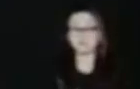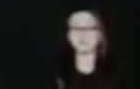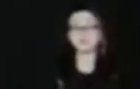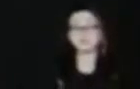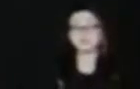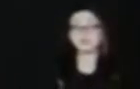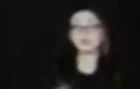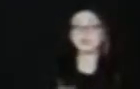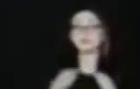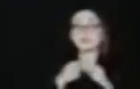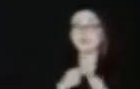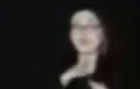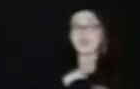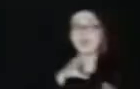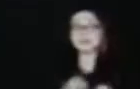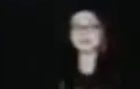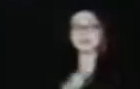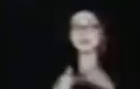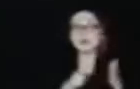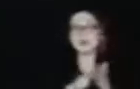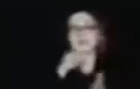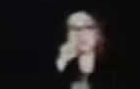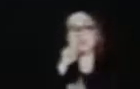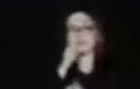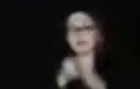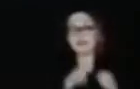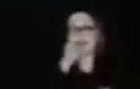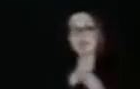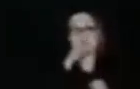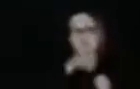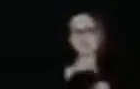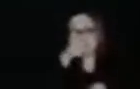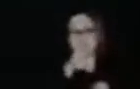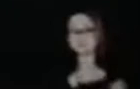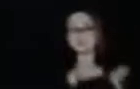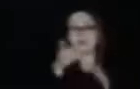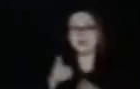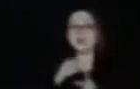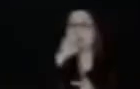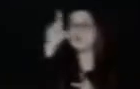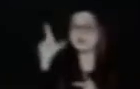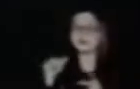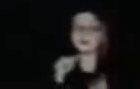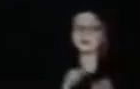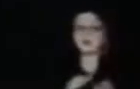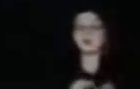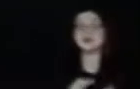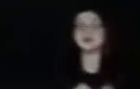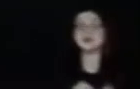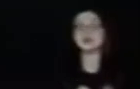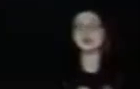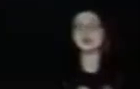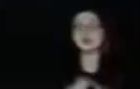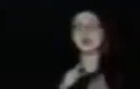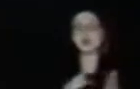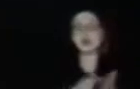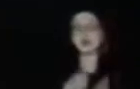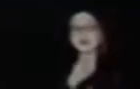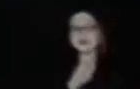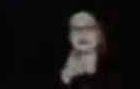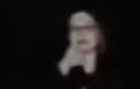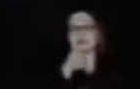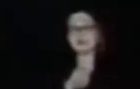al 70 en el 2006, escalar al